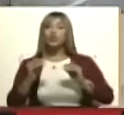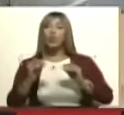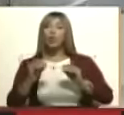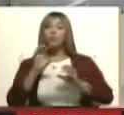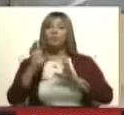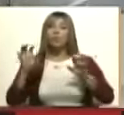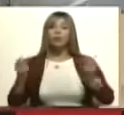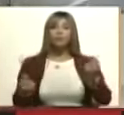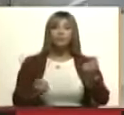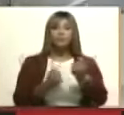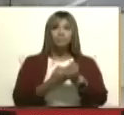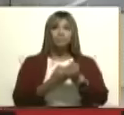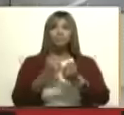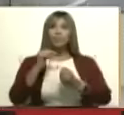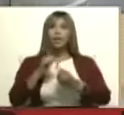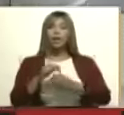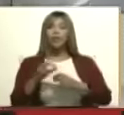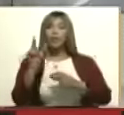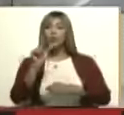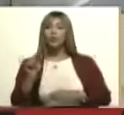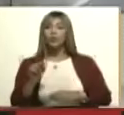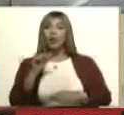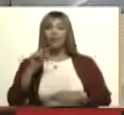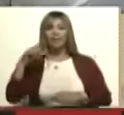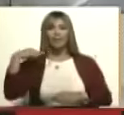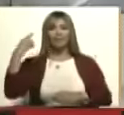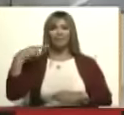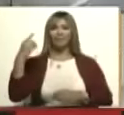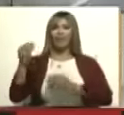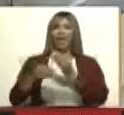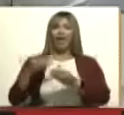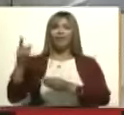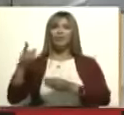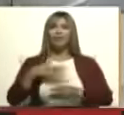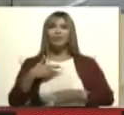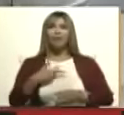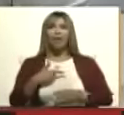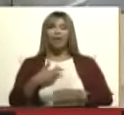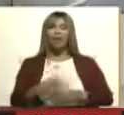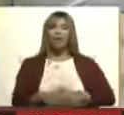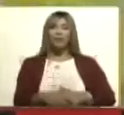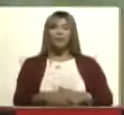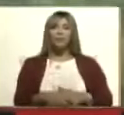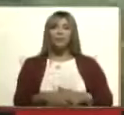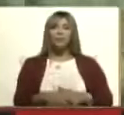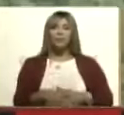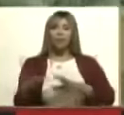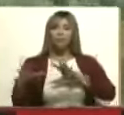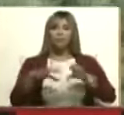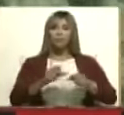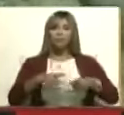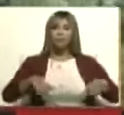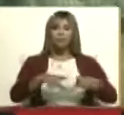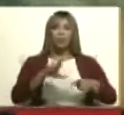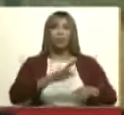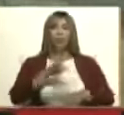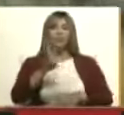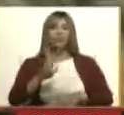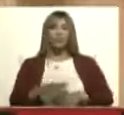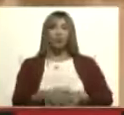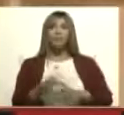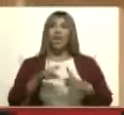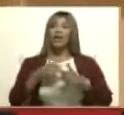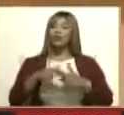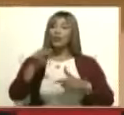que acompañan a Guyana en esta locura de querer literalmente invadir un territorio venezolano. Entonces,